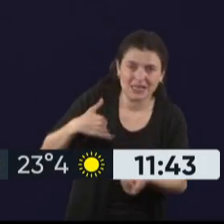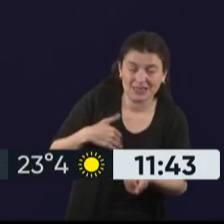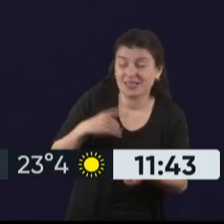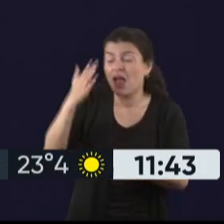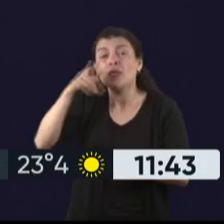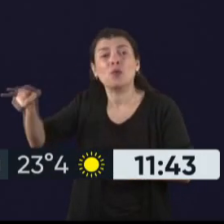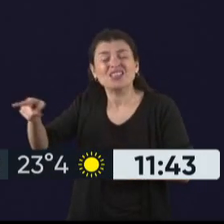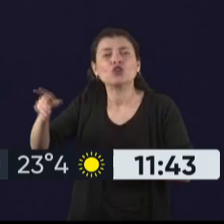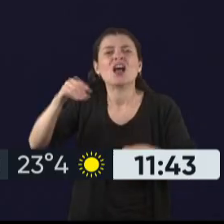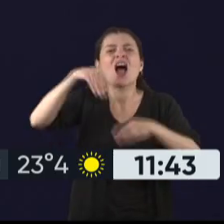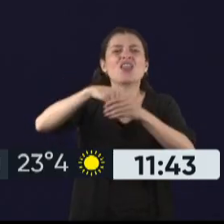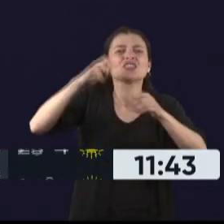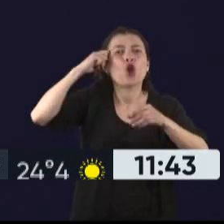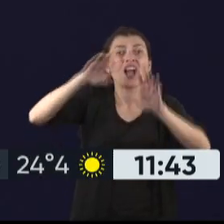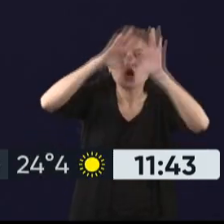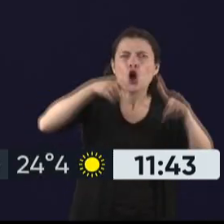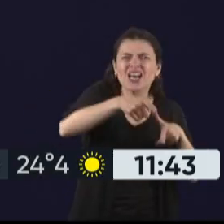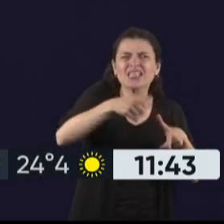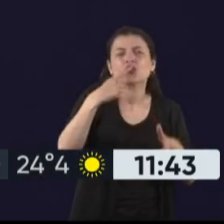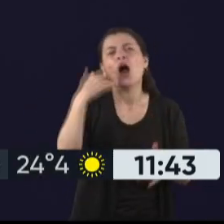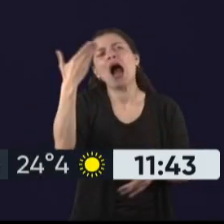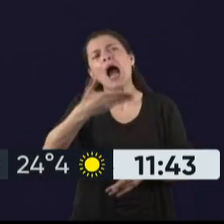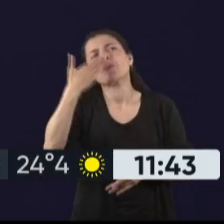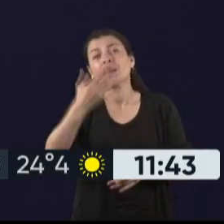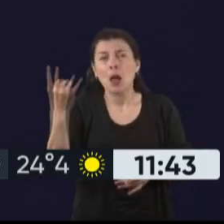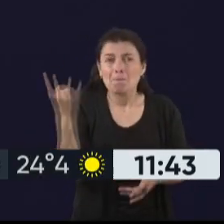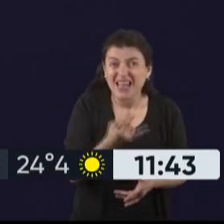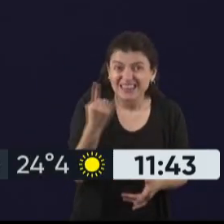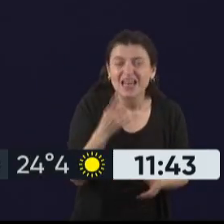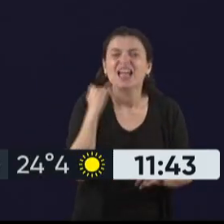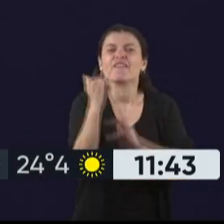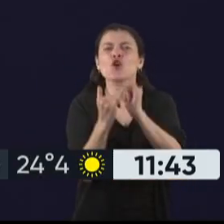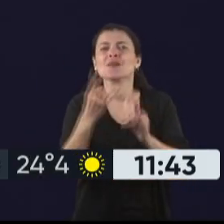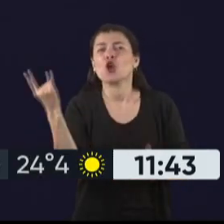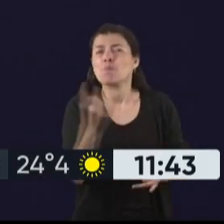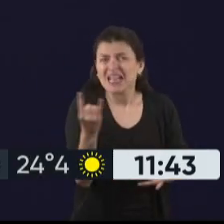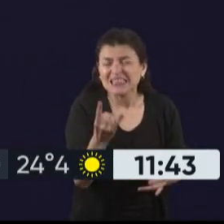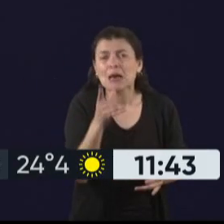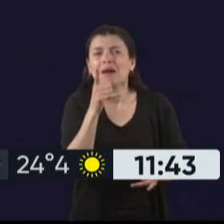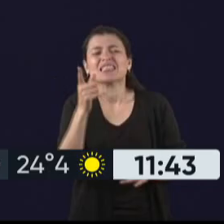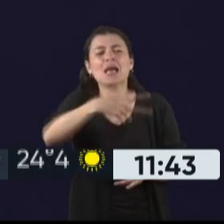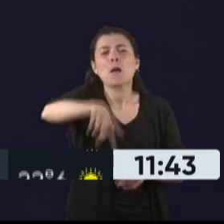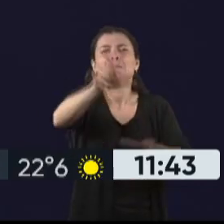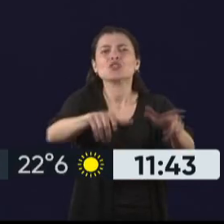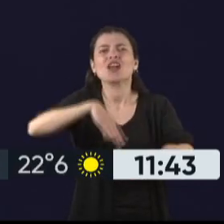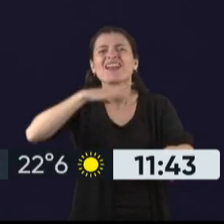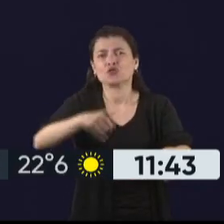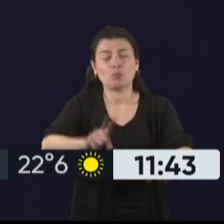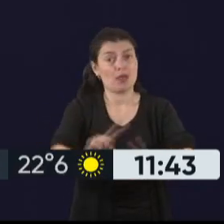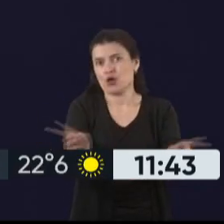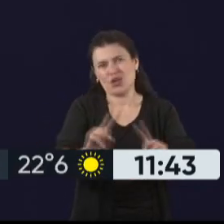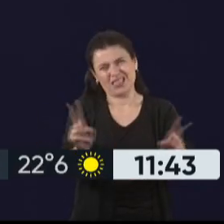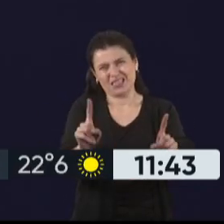mientan con datos duros y que además burlen la inteligencia de los argentinos, causa mucha